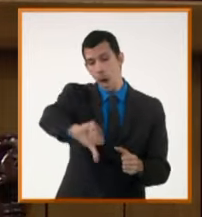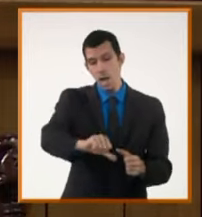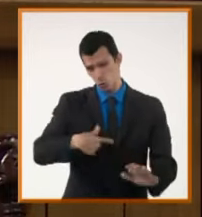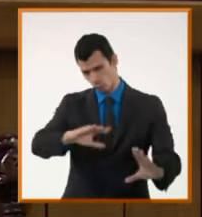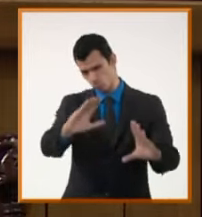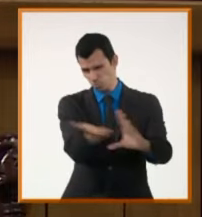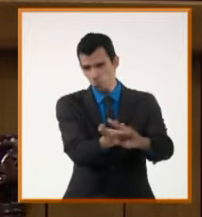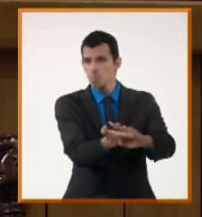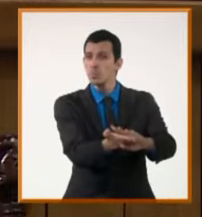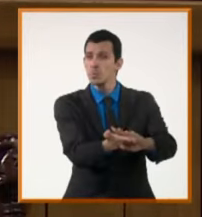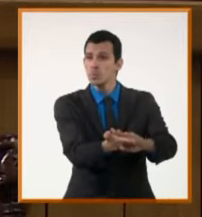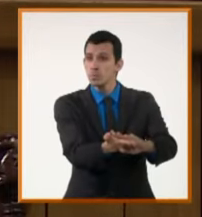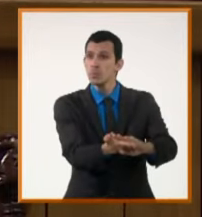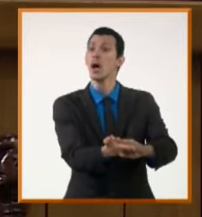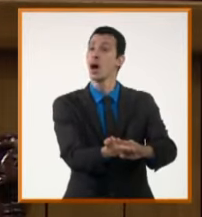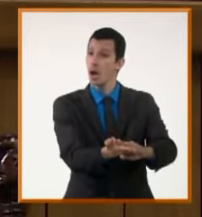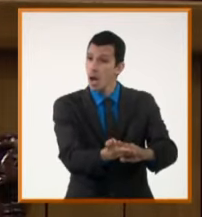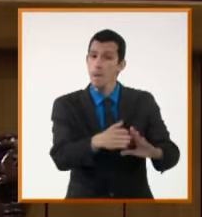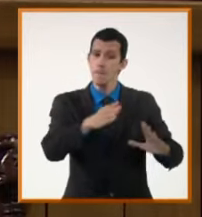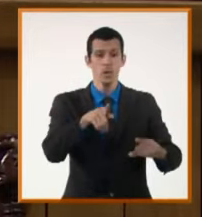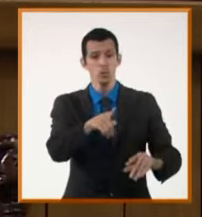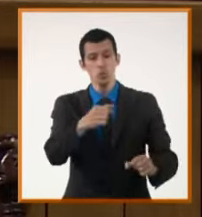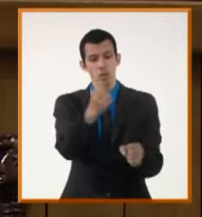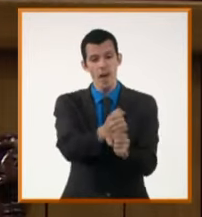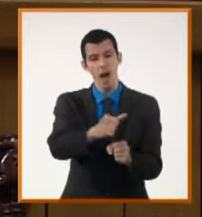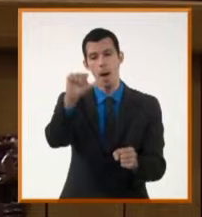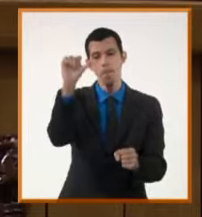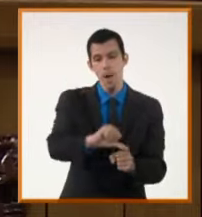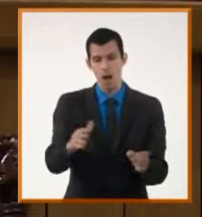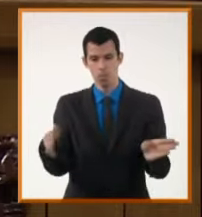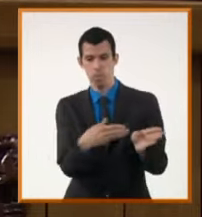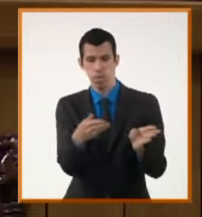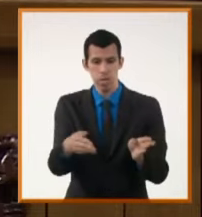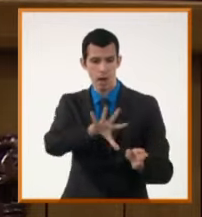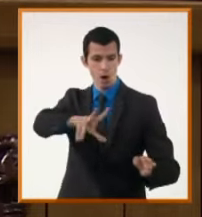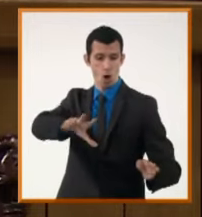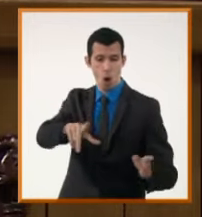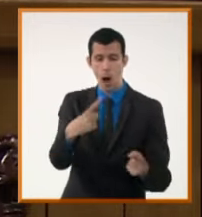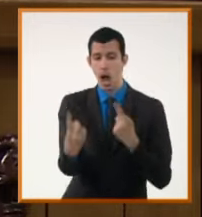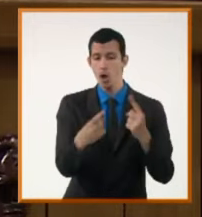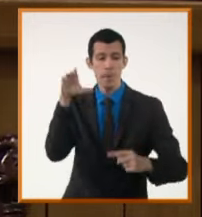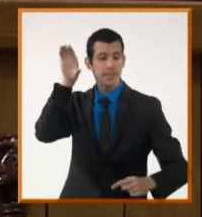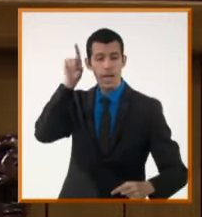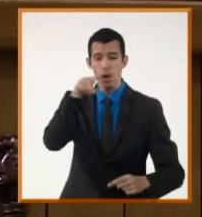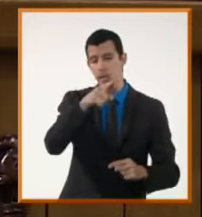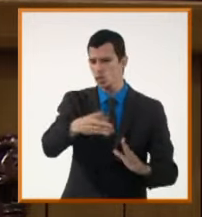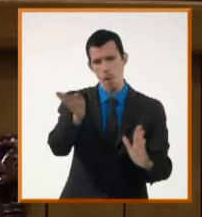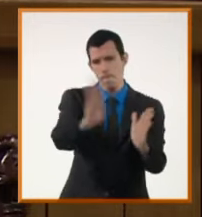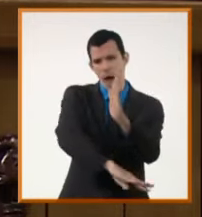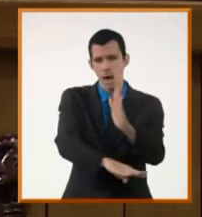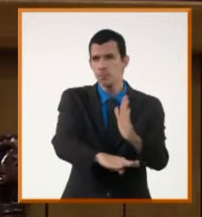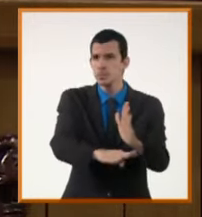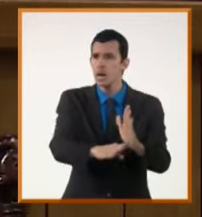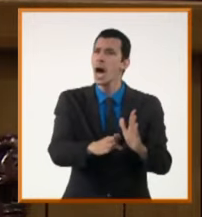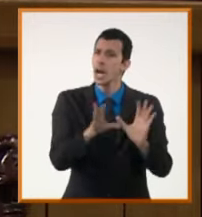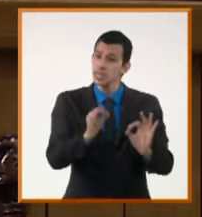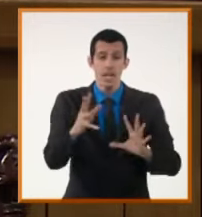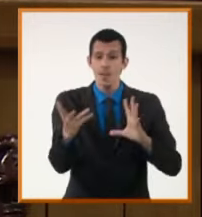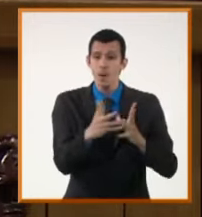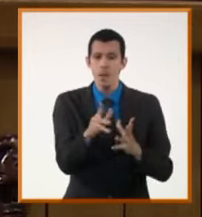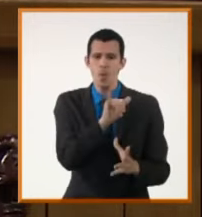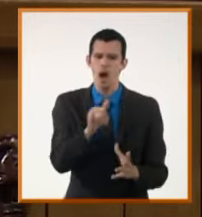tanto afecta, el robo de las bodegas, ese producto tan imprescindible para el pueblo, el